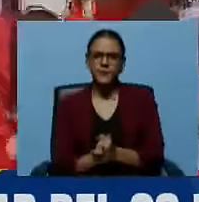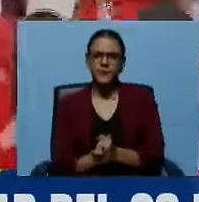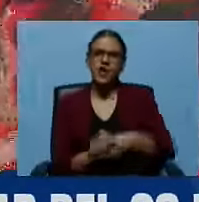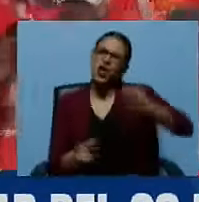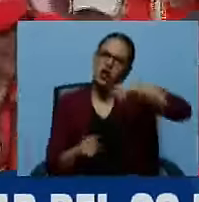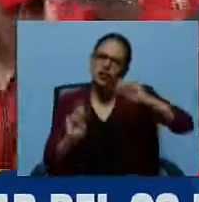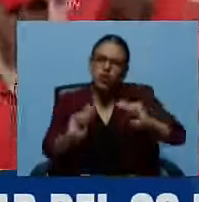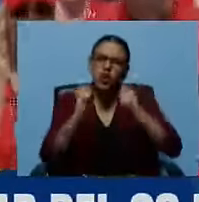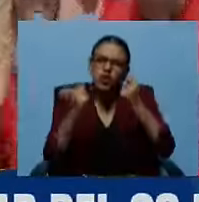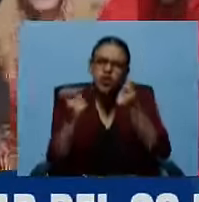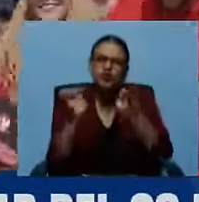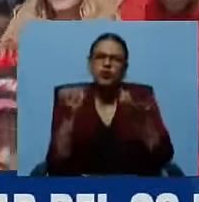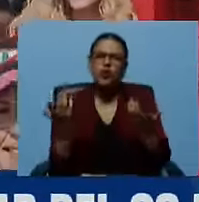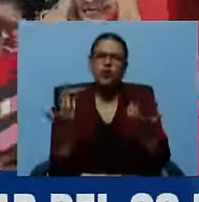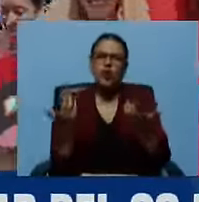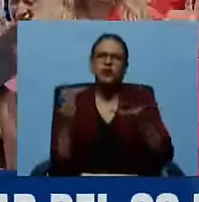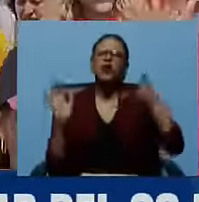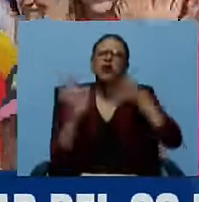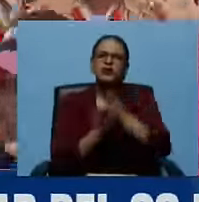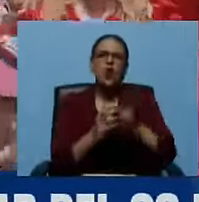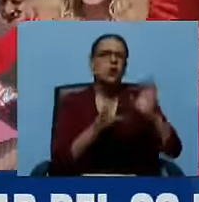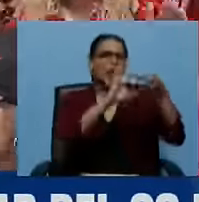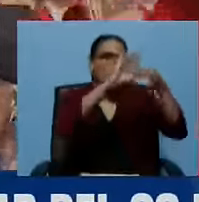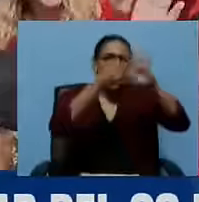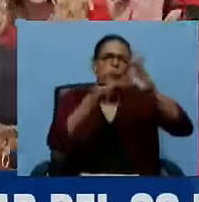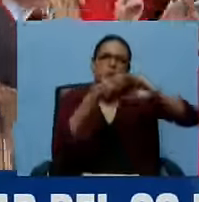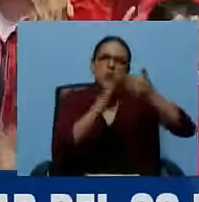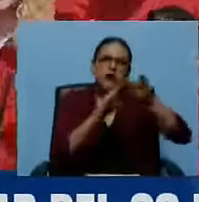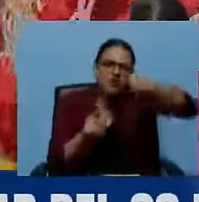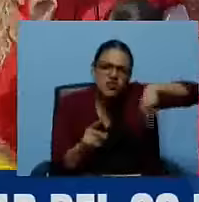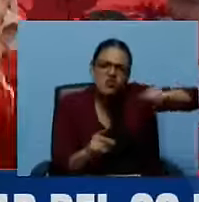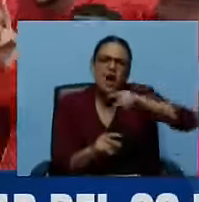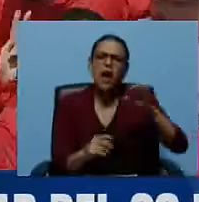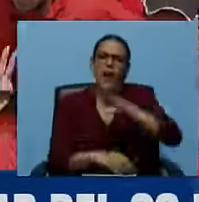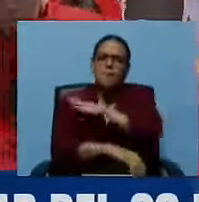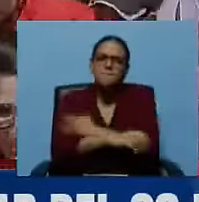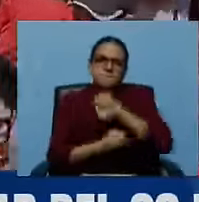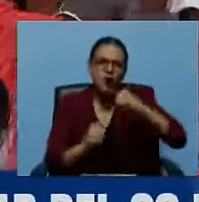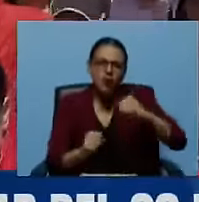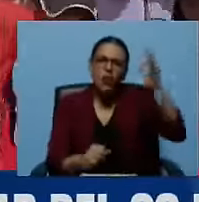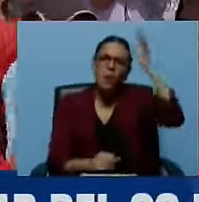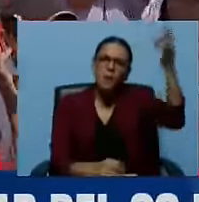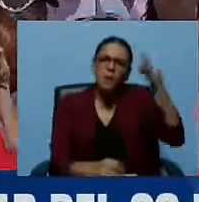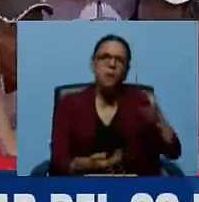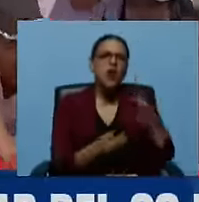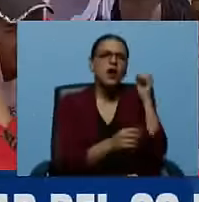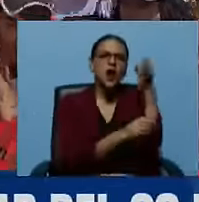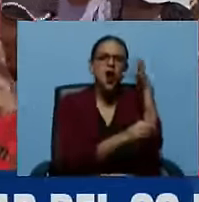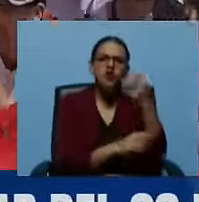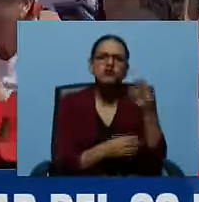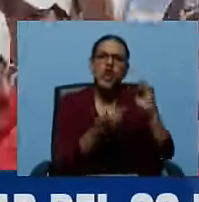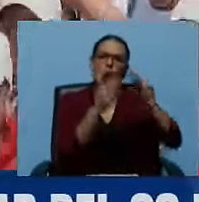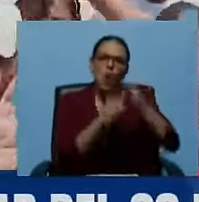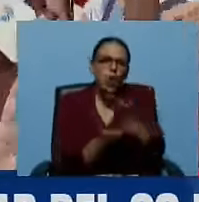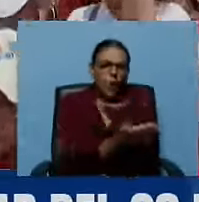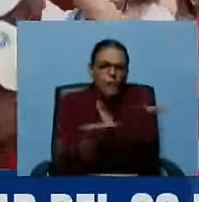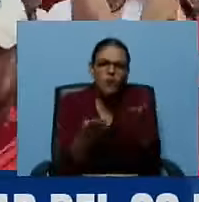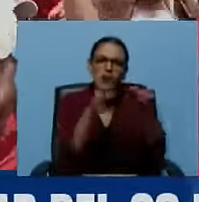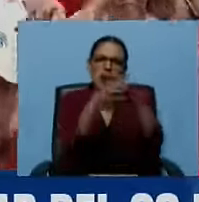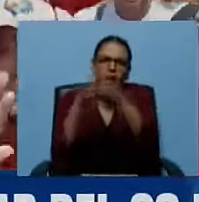Vamos consolidando los circuitos comunales, el poder popular, los consejos comunales.